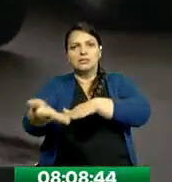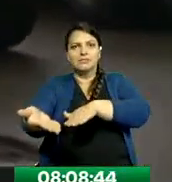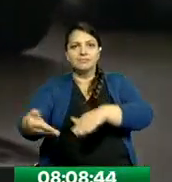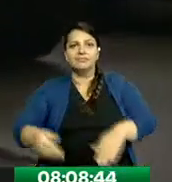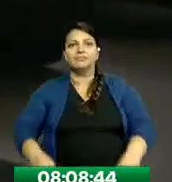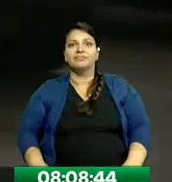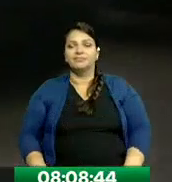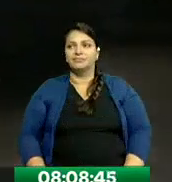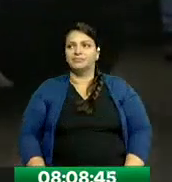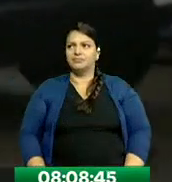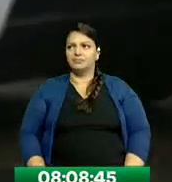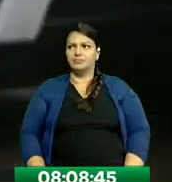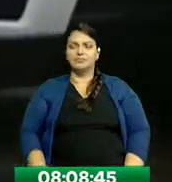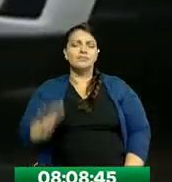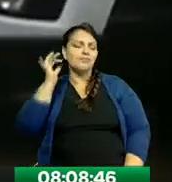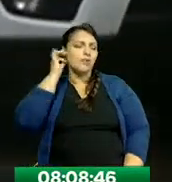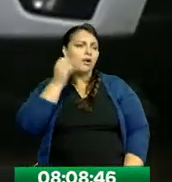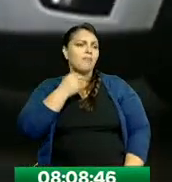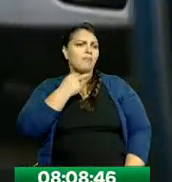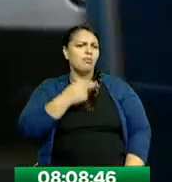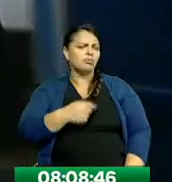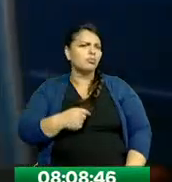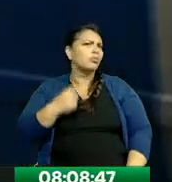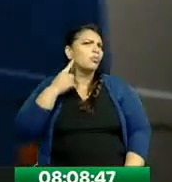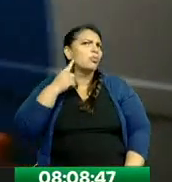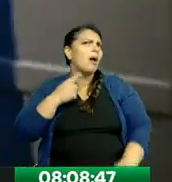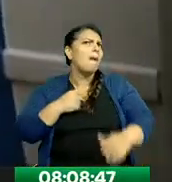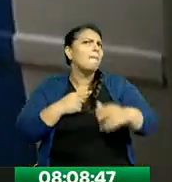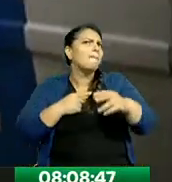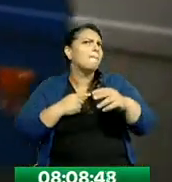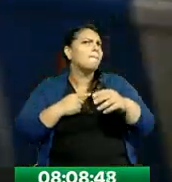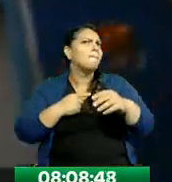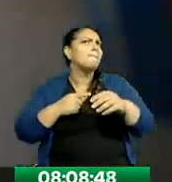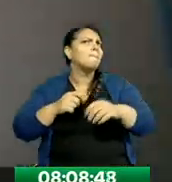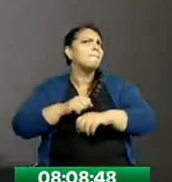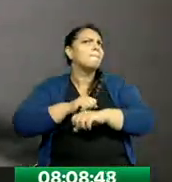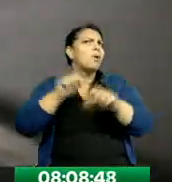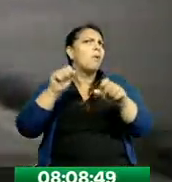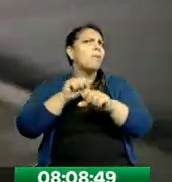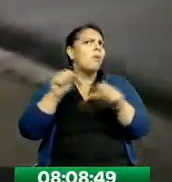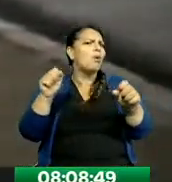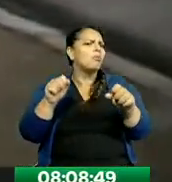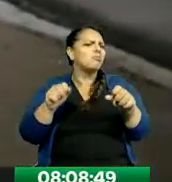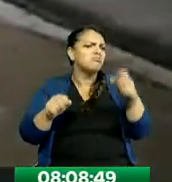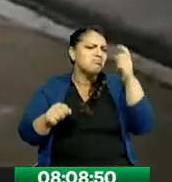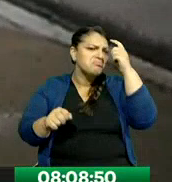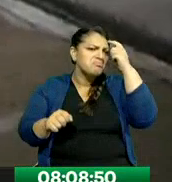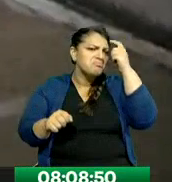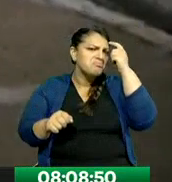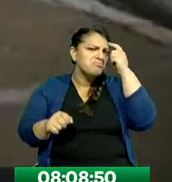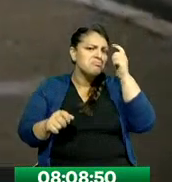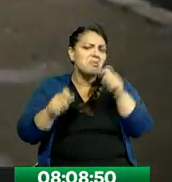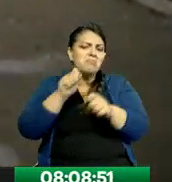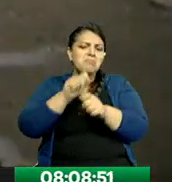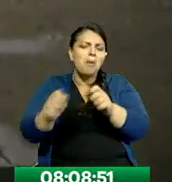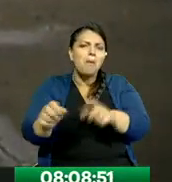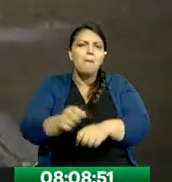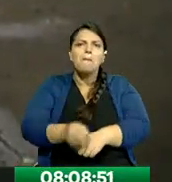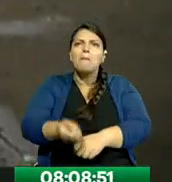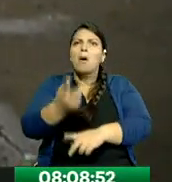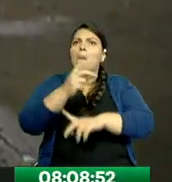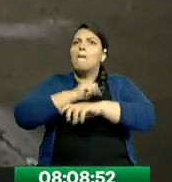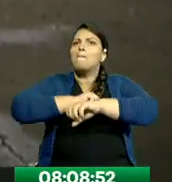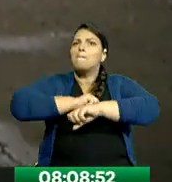cuando salimos a ver ya habían sido disparos, pues. No, la verdad que no tengo idea de quién había sido, solo vi al